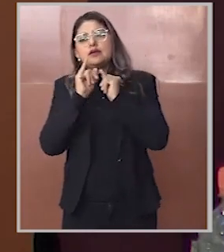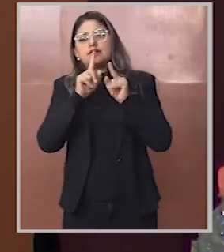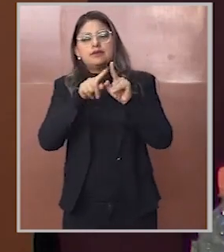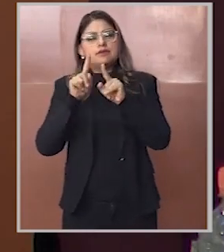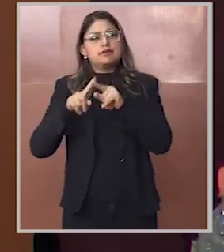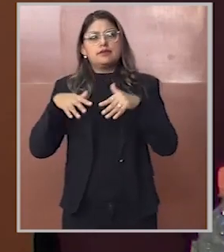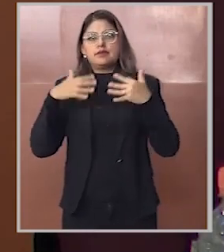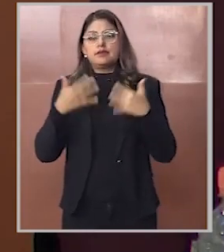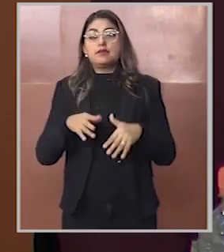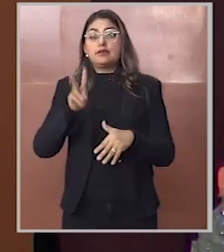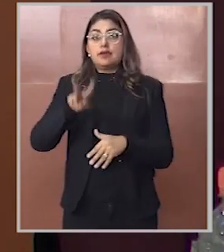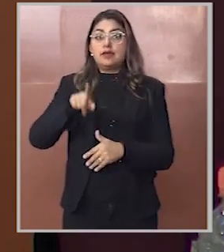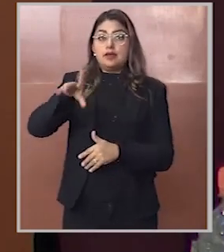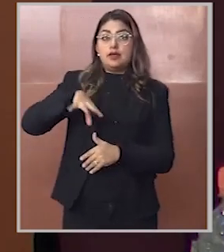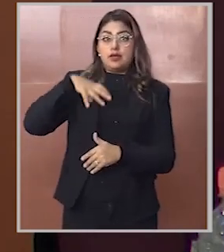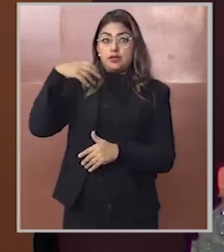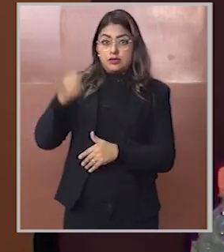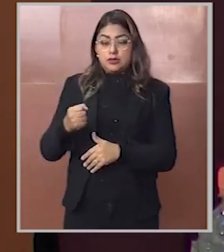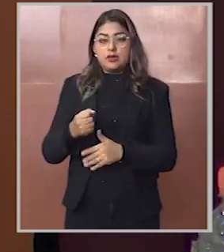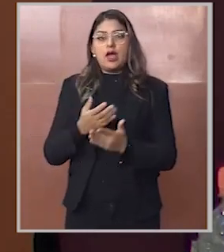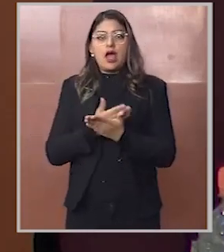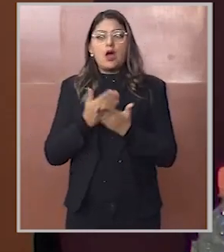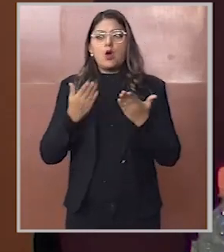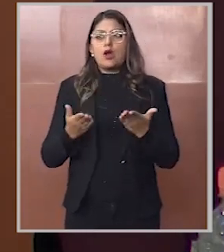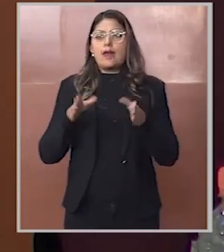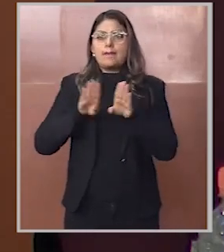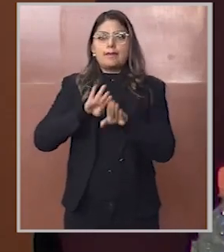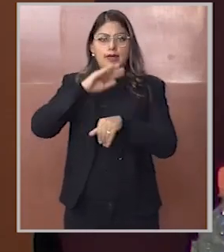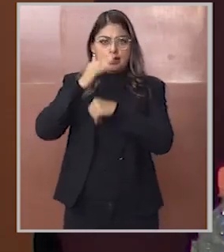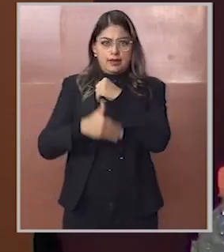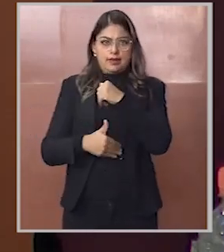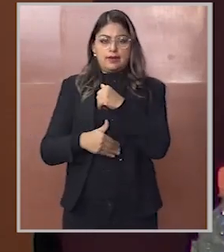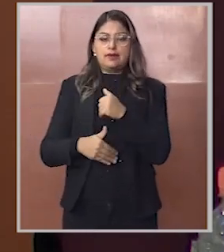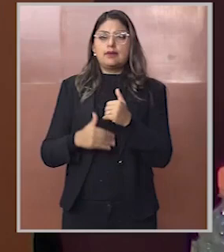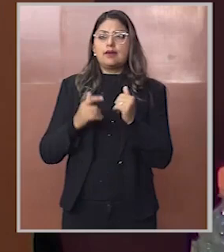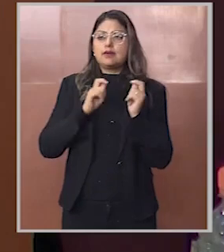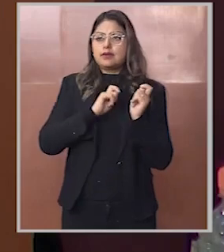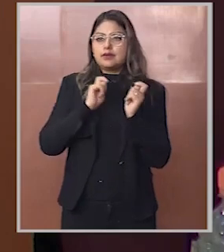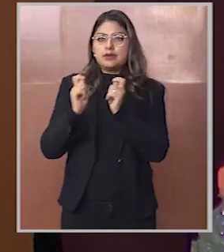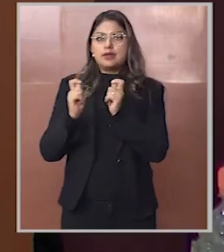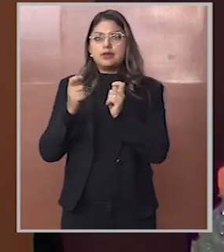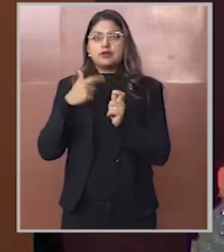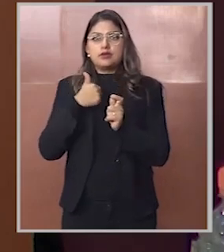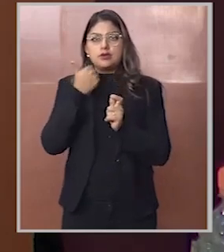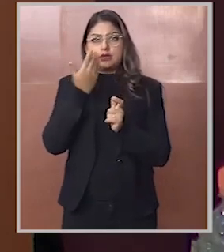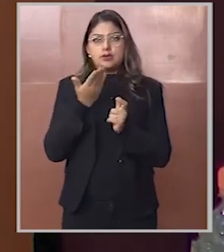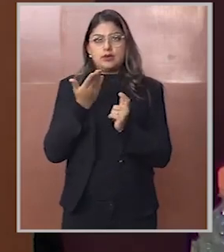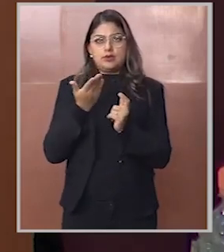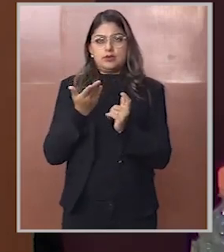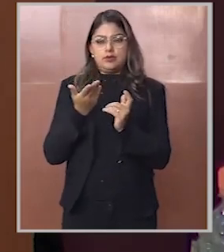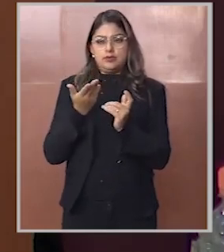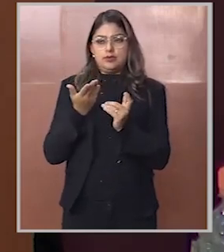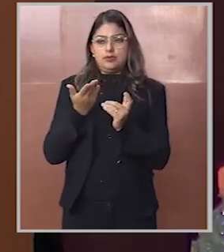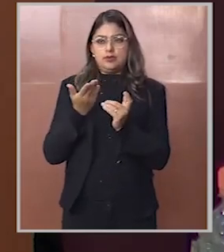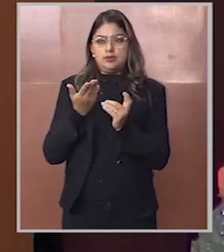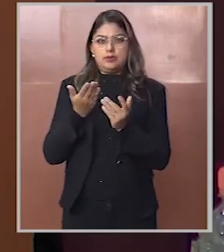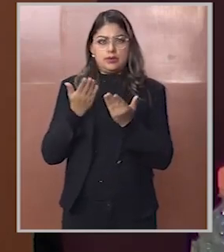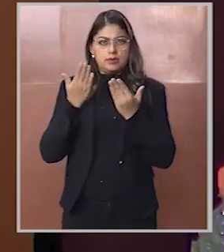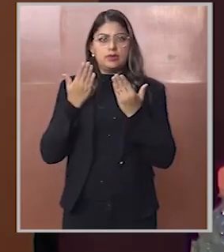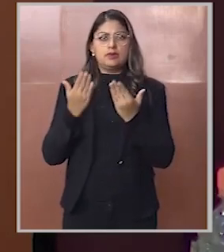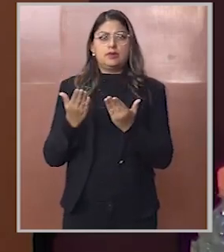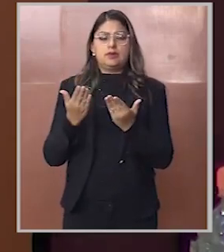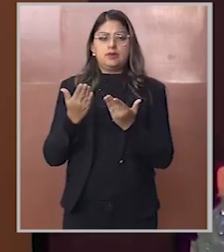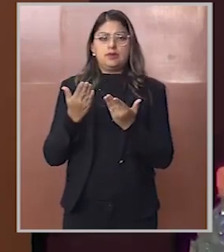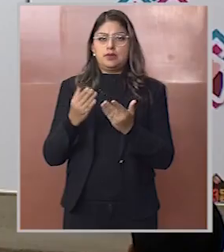para para cerrar esta mesa Me gustaría darle el uso de la de la palabra a Eduardo Ernesto Vega luna